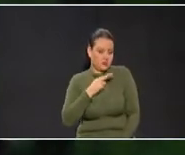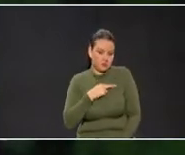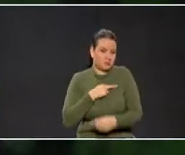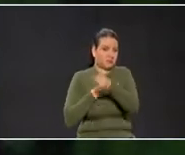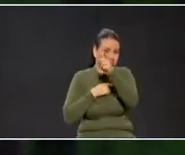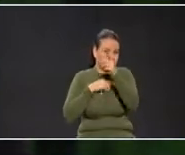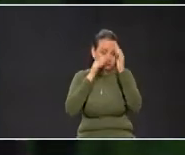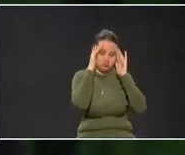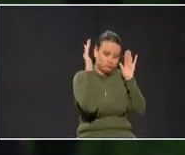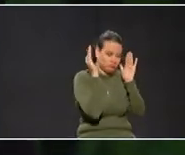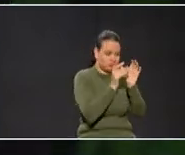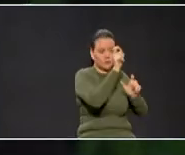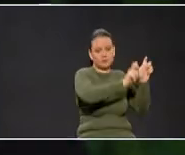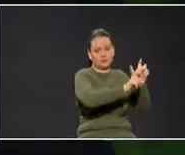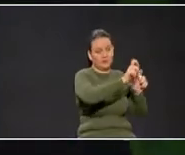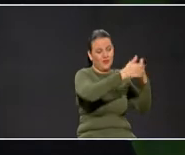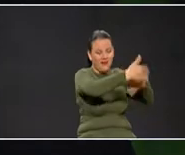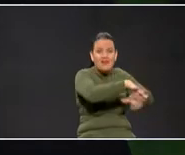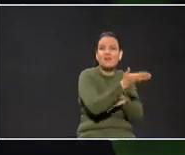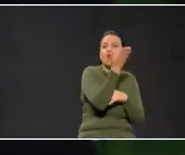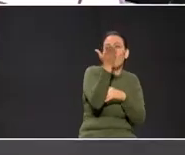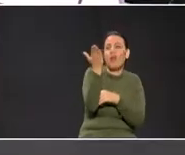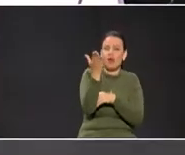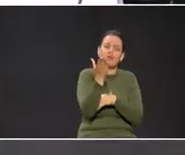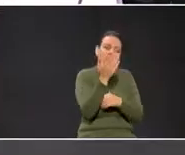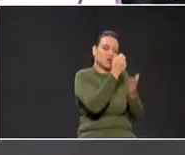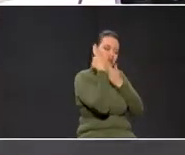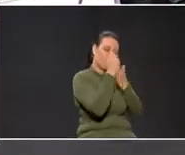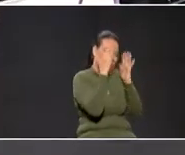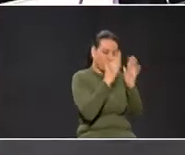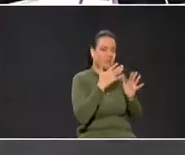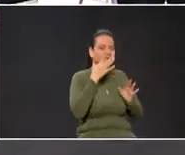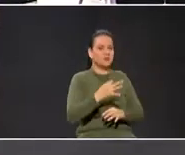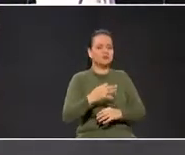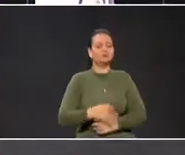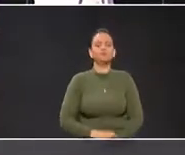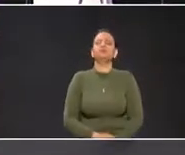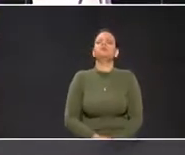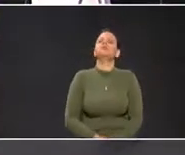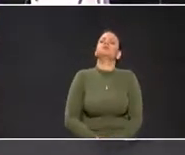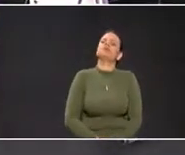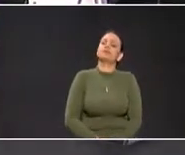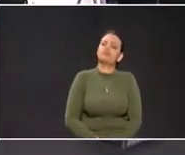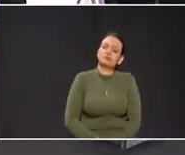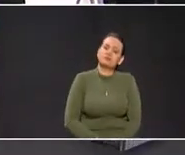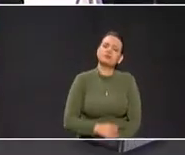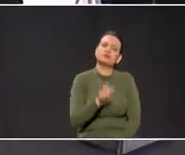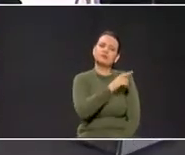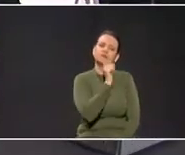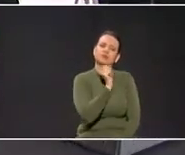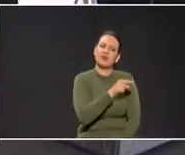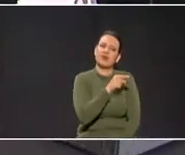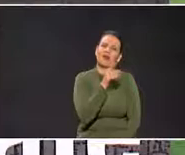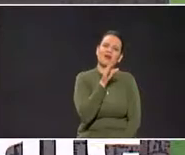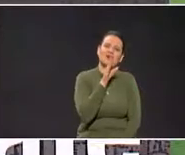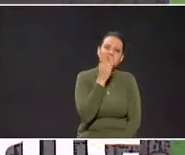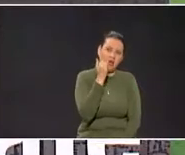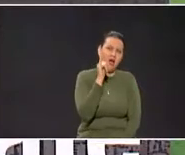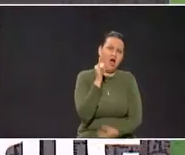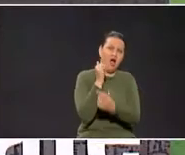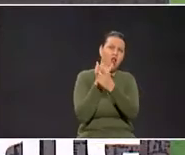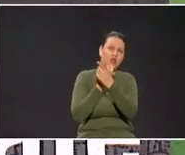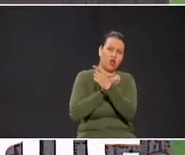tengan la posibilidad de para estas personas muy bien pero ya eso lo están siendo de hecho hoy la alcaldía a través